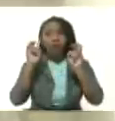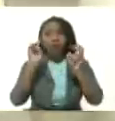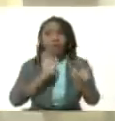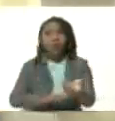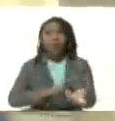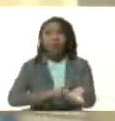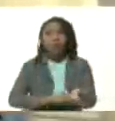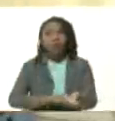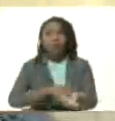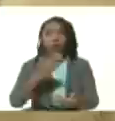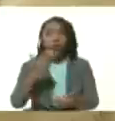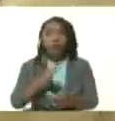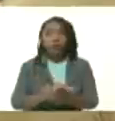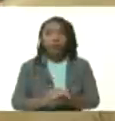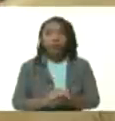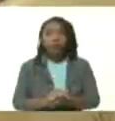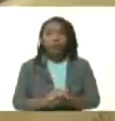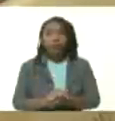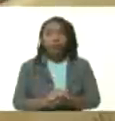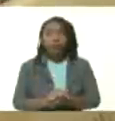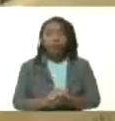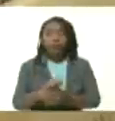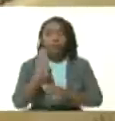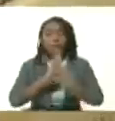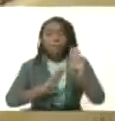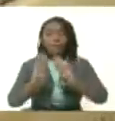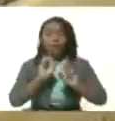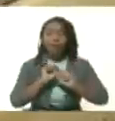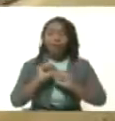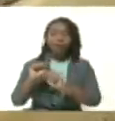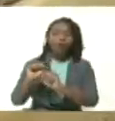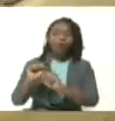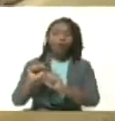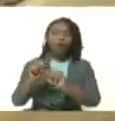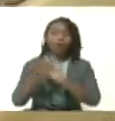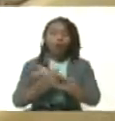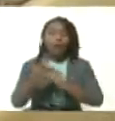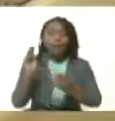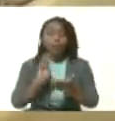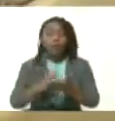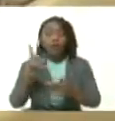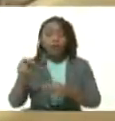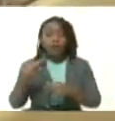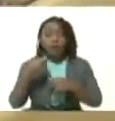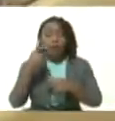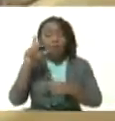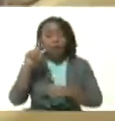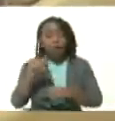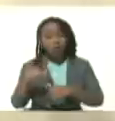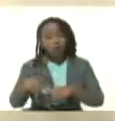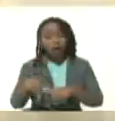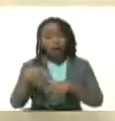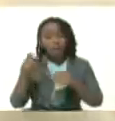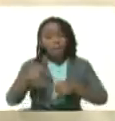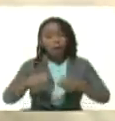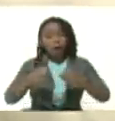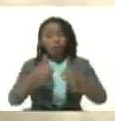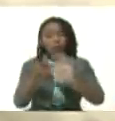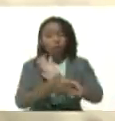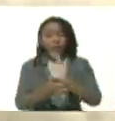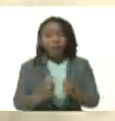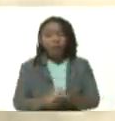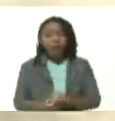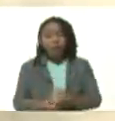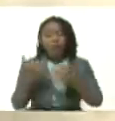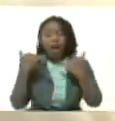hipertensivos, antiglicemiantes, antibióticos, que han venido potenciando nuestra oferta en el mercado. Y hoy,